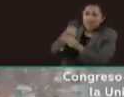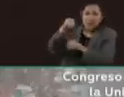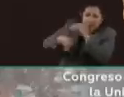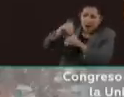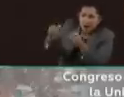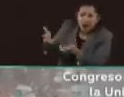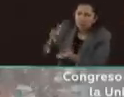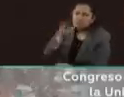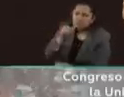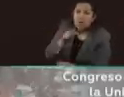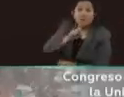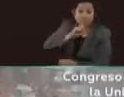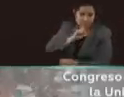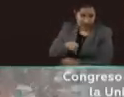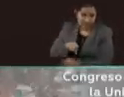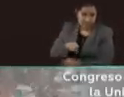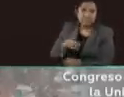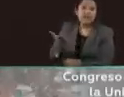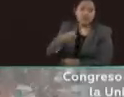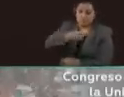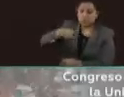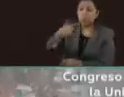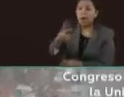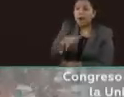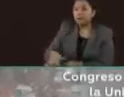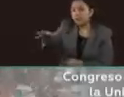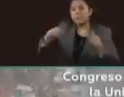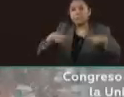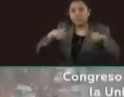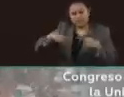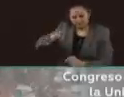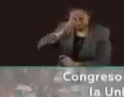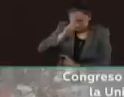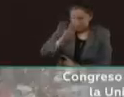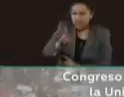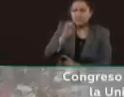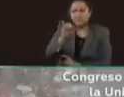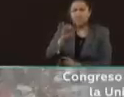respetar al pueblo, respetar a sus compañeros.